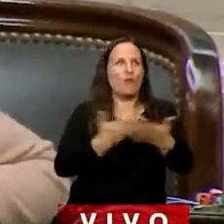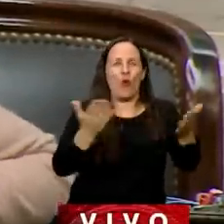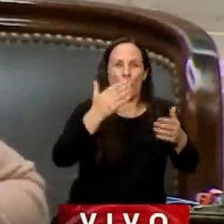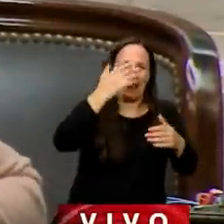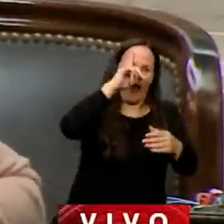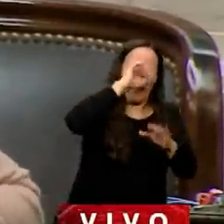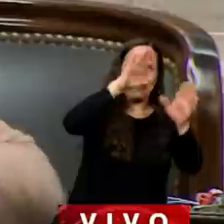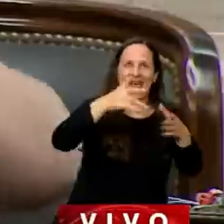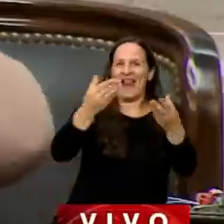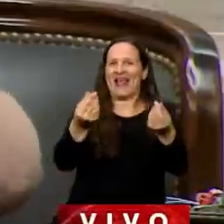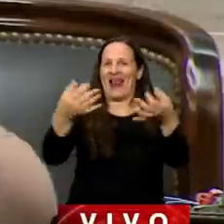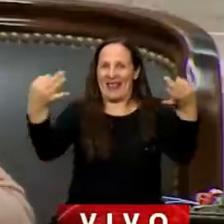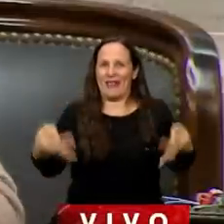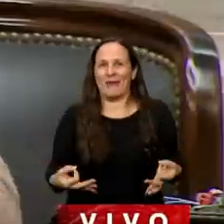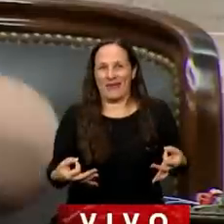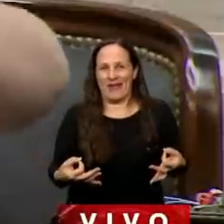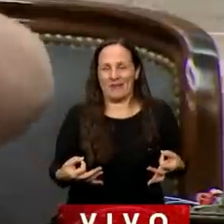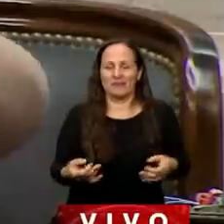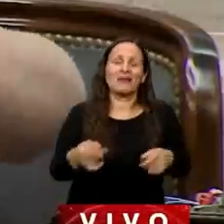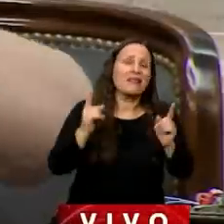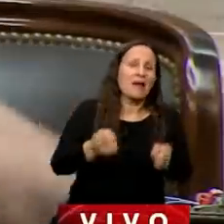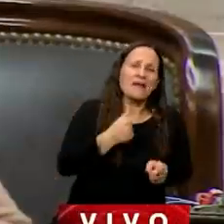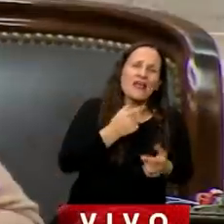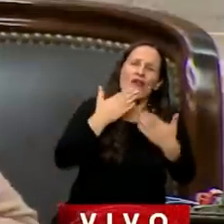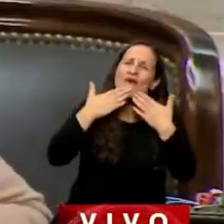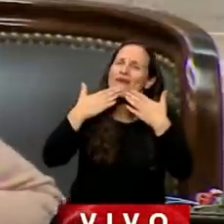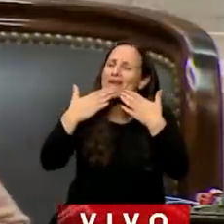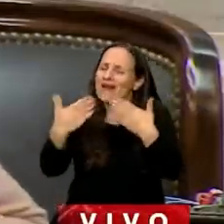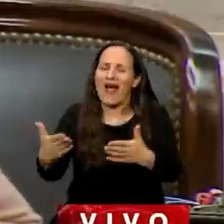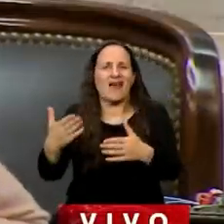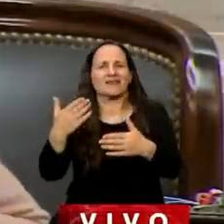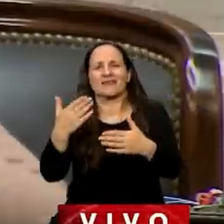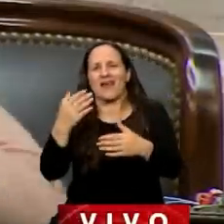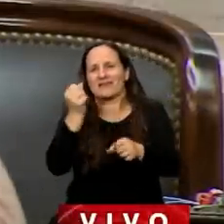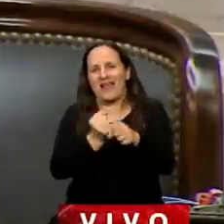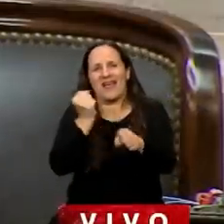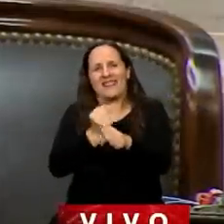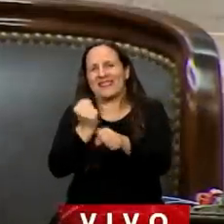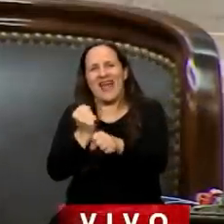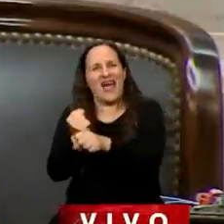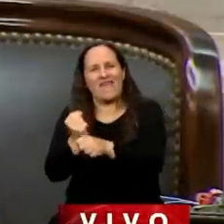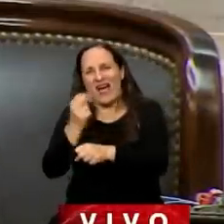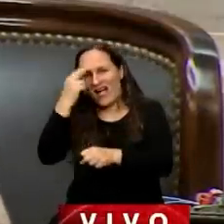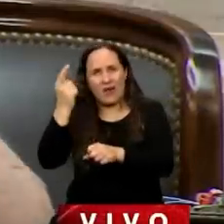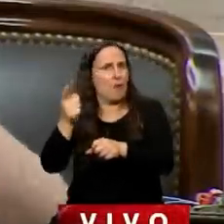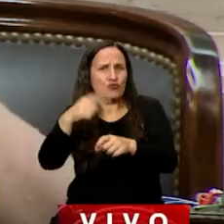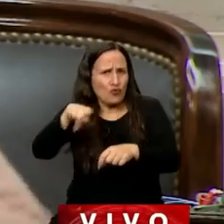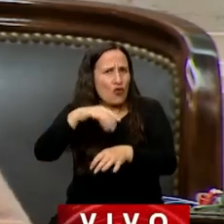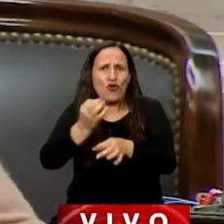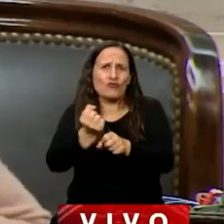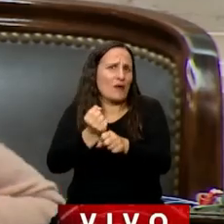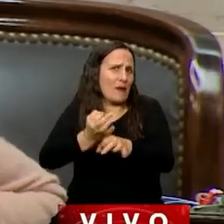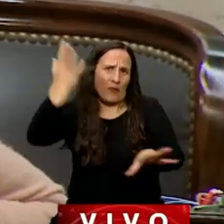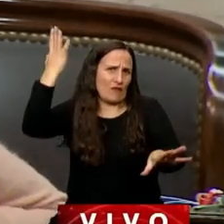y agradecer profundamente la actividad que realizan de manera profesional todo